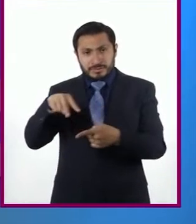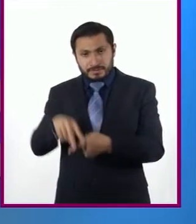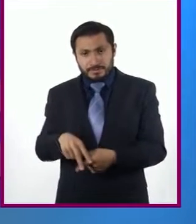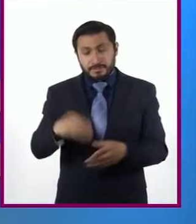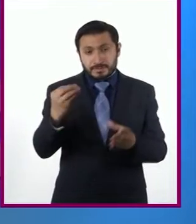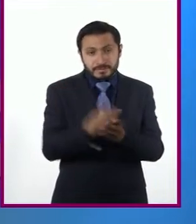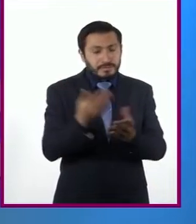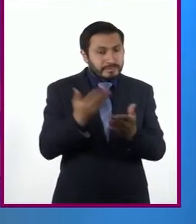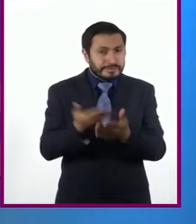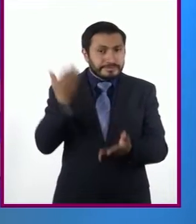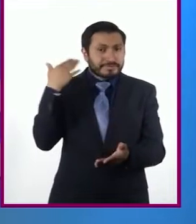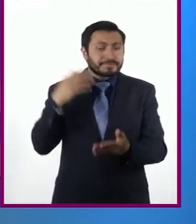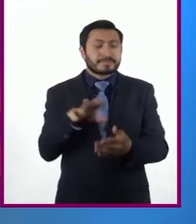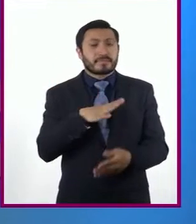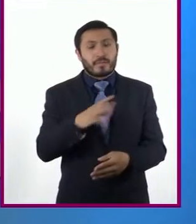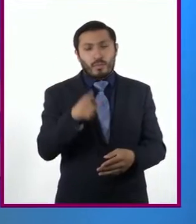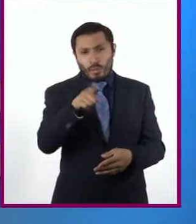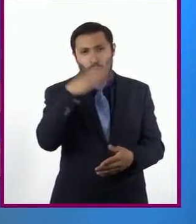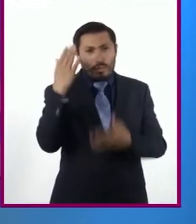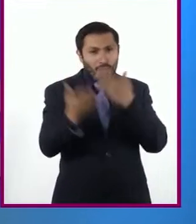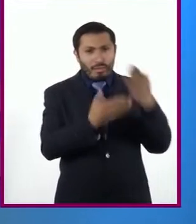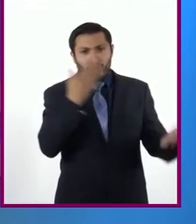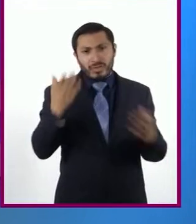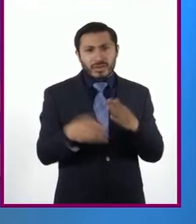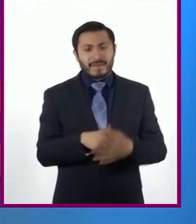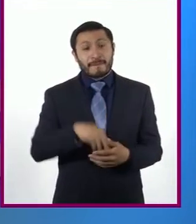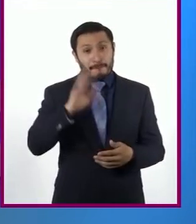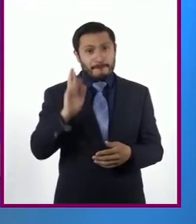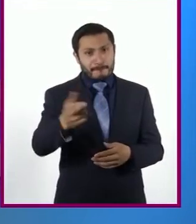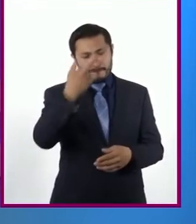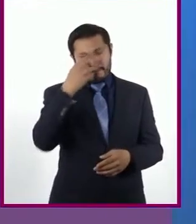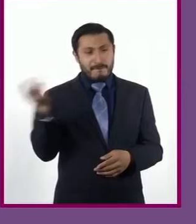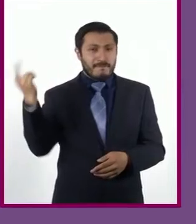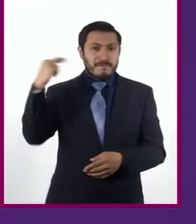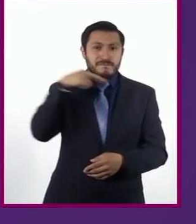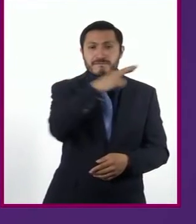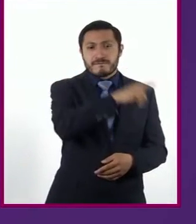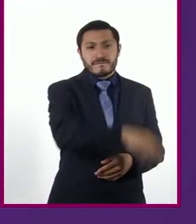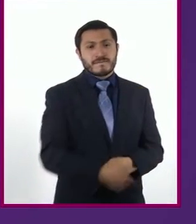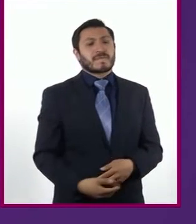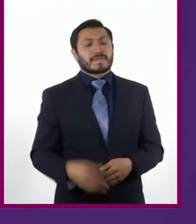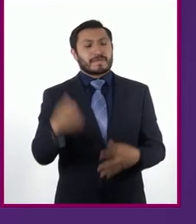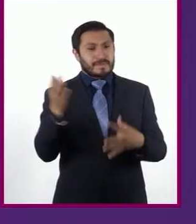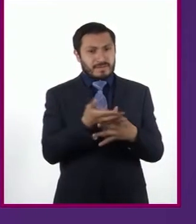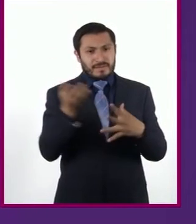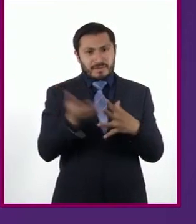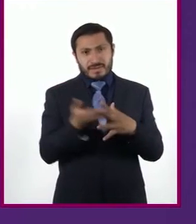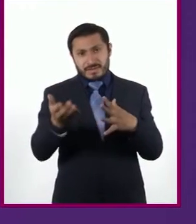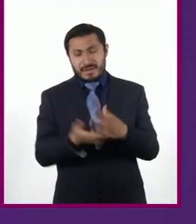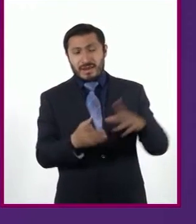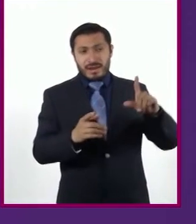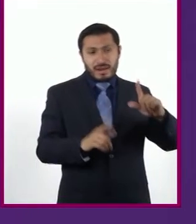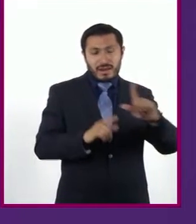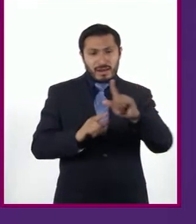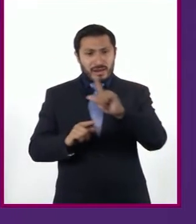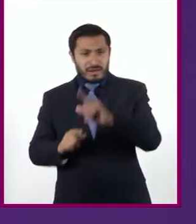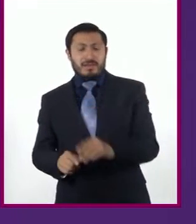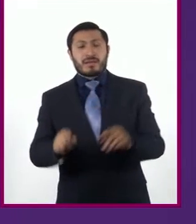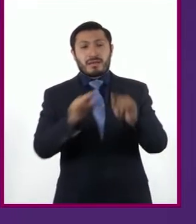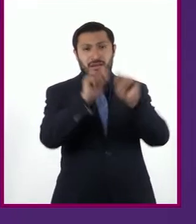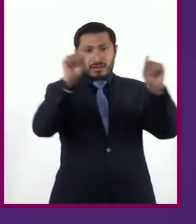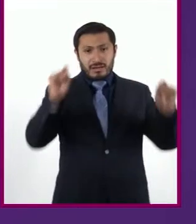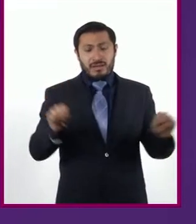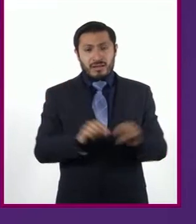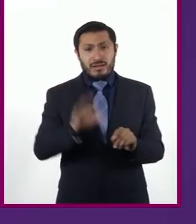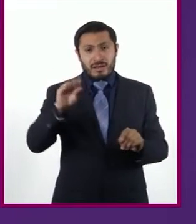la sesión anterior los han estudiado. Recordemos rápidamente. Clasificación por sus ángulos. Rectángulo con ángulo